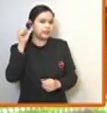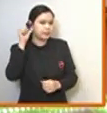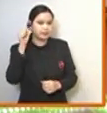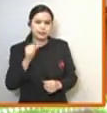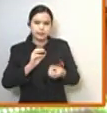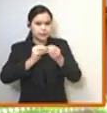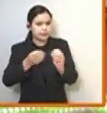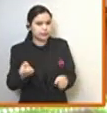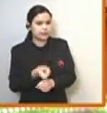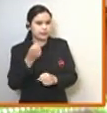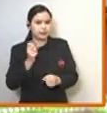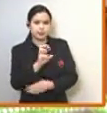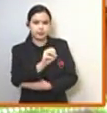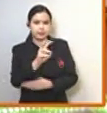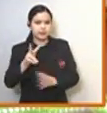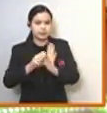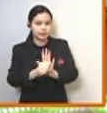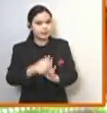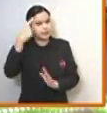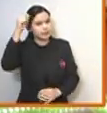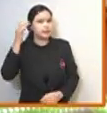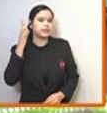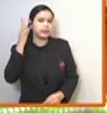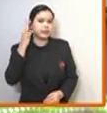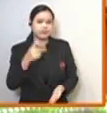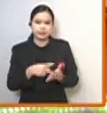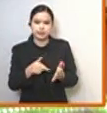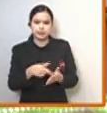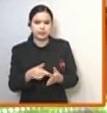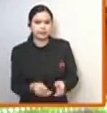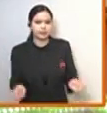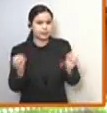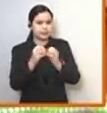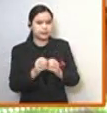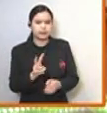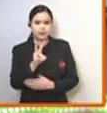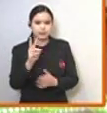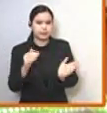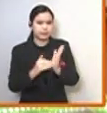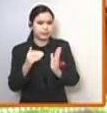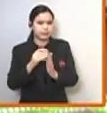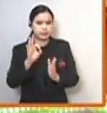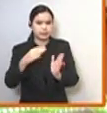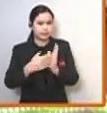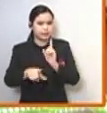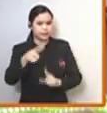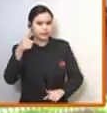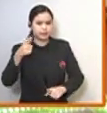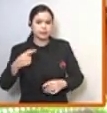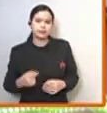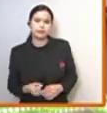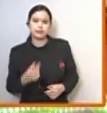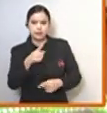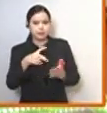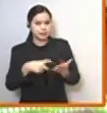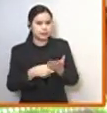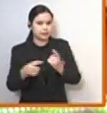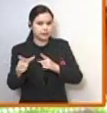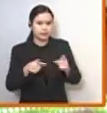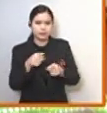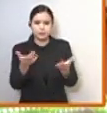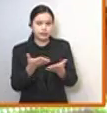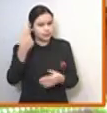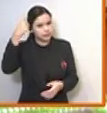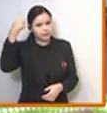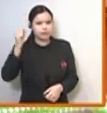número afortunado fue el 02 con su símbolo de sueños mujer. Con este pagamos más de 2.900.000 lempiras. Y con tu boleto en mano, dime tú qué